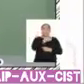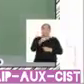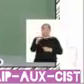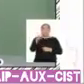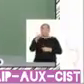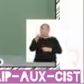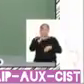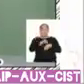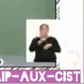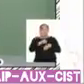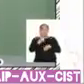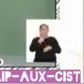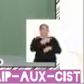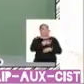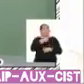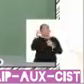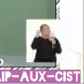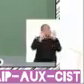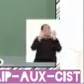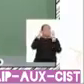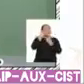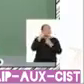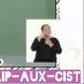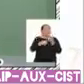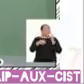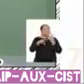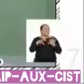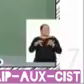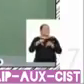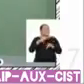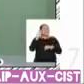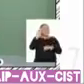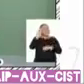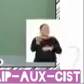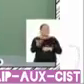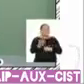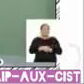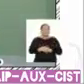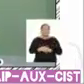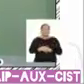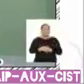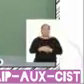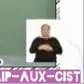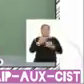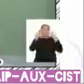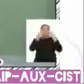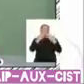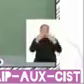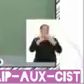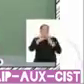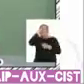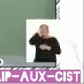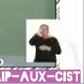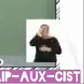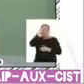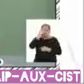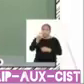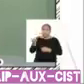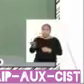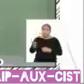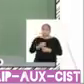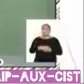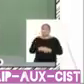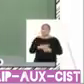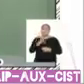secundaria se hagan preguntas acerca de lo que va a ser su futuro más adelante. ¿Sí? Principalmente los chicos y chicas que se